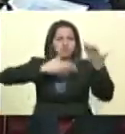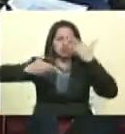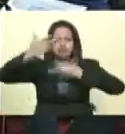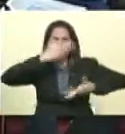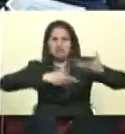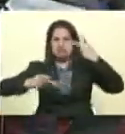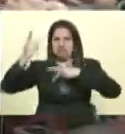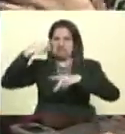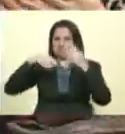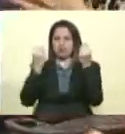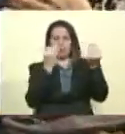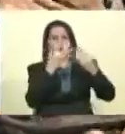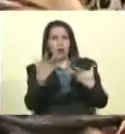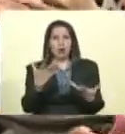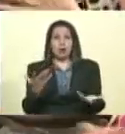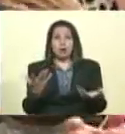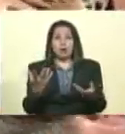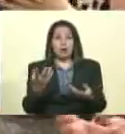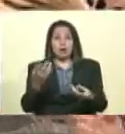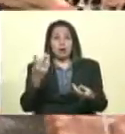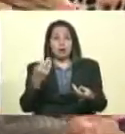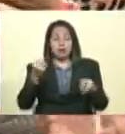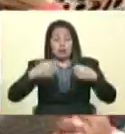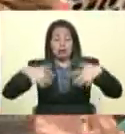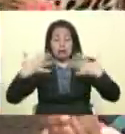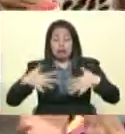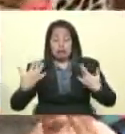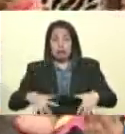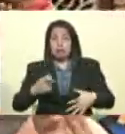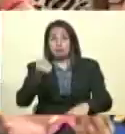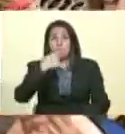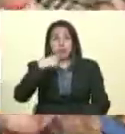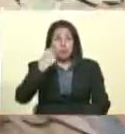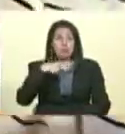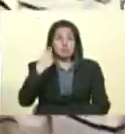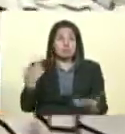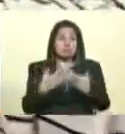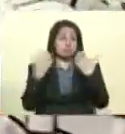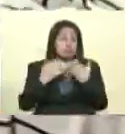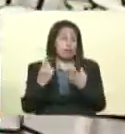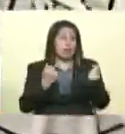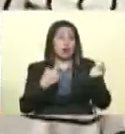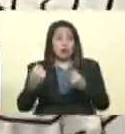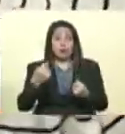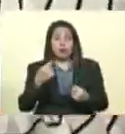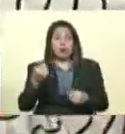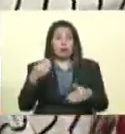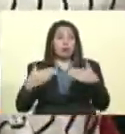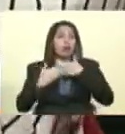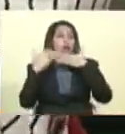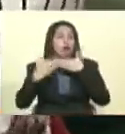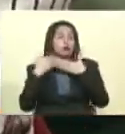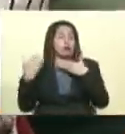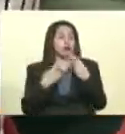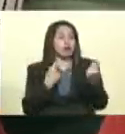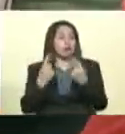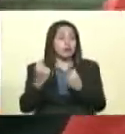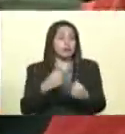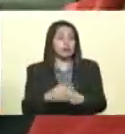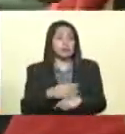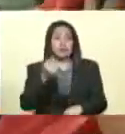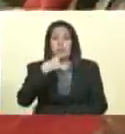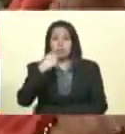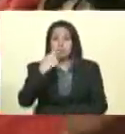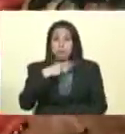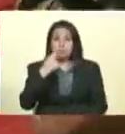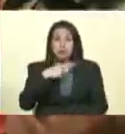el bachaqueo y la guerra económica que ha afectado las medicinas, sobre todo de las